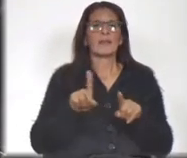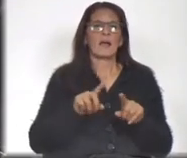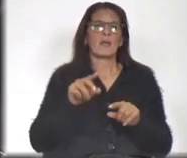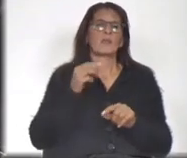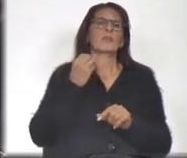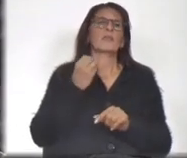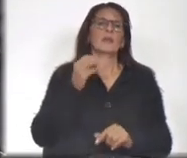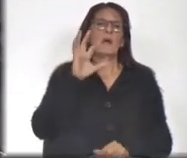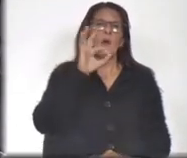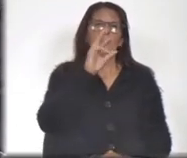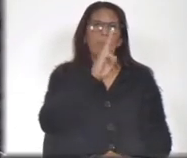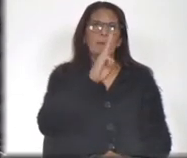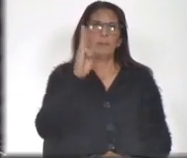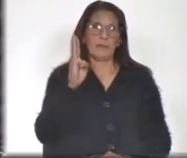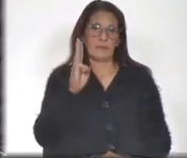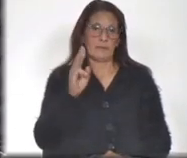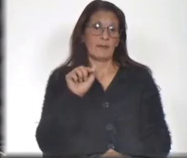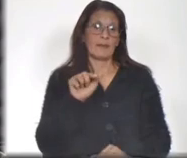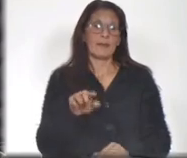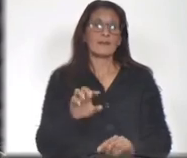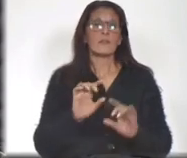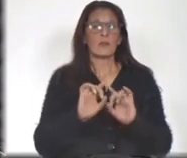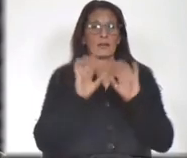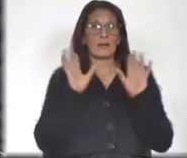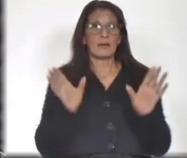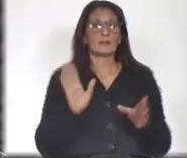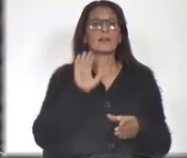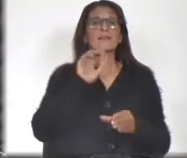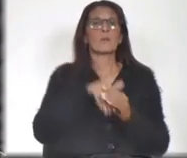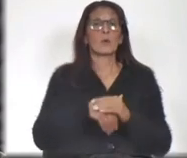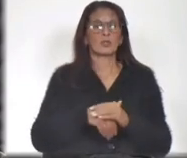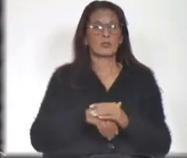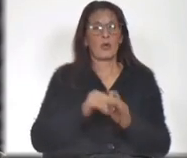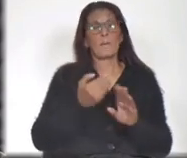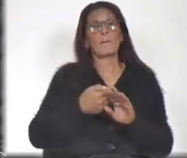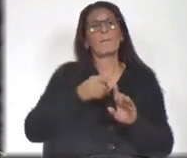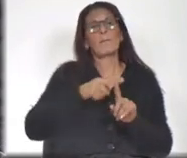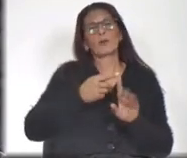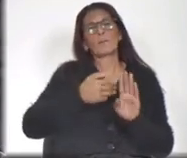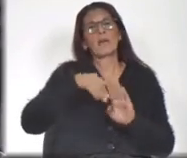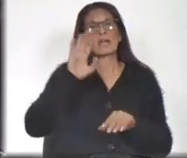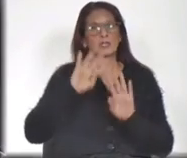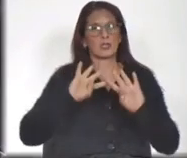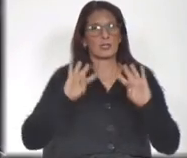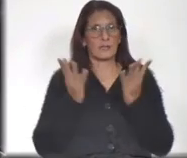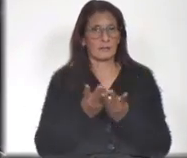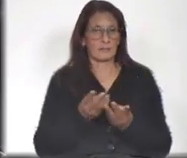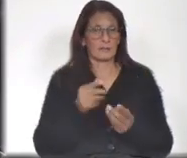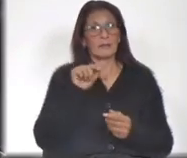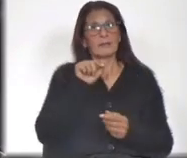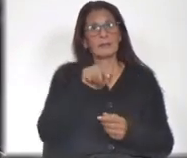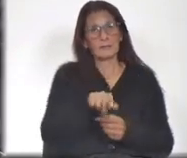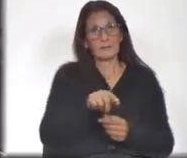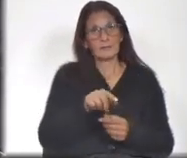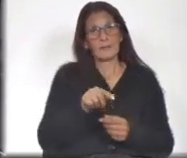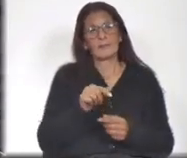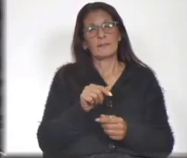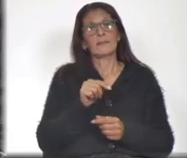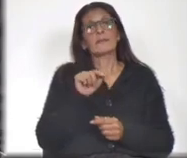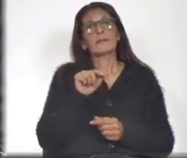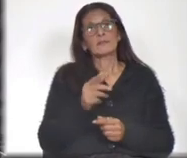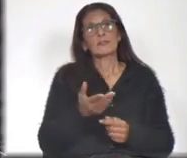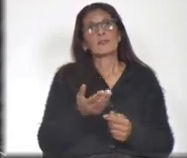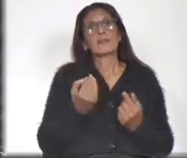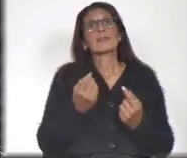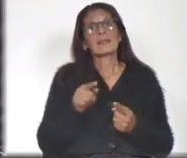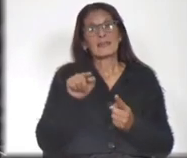OPP. Lo que quedó claro hoy es que se votó por unanimidad y que participó entonces el delegado de la OPP.